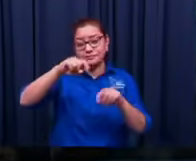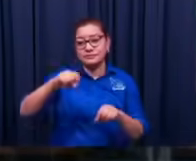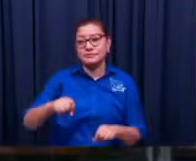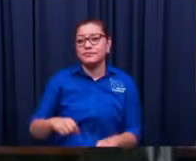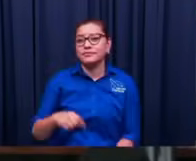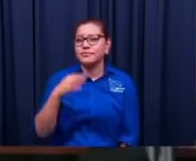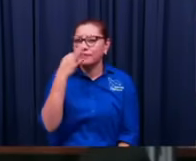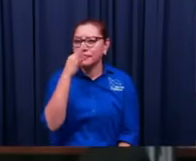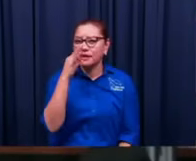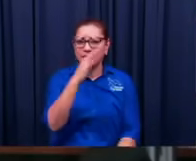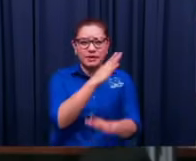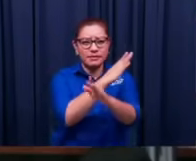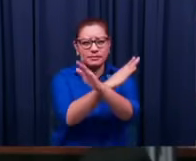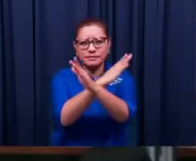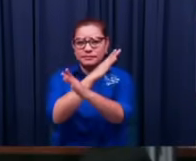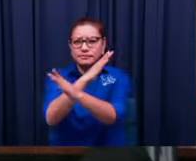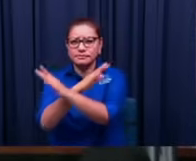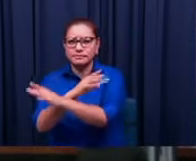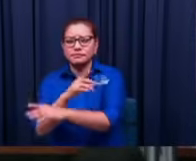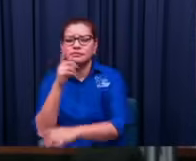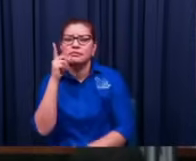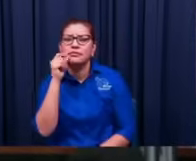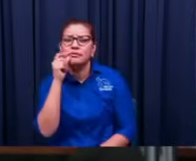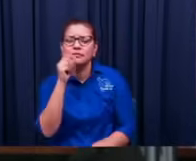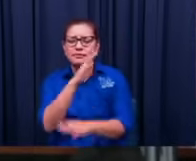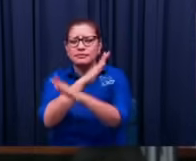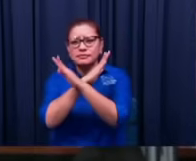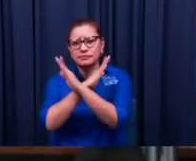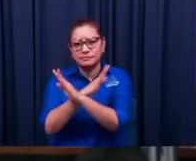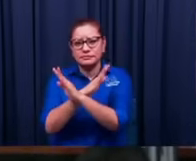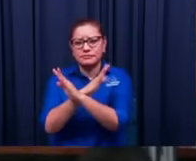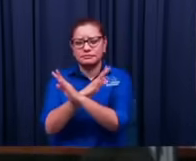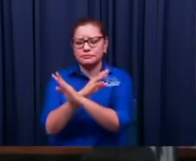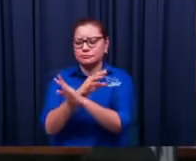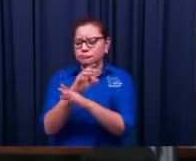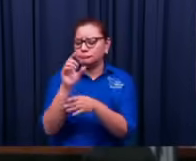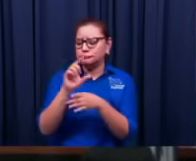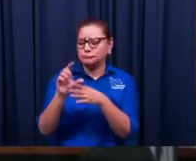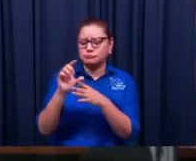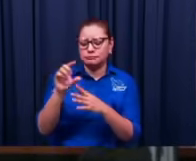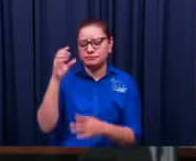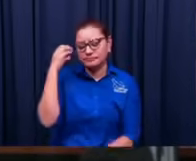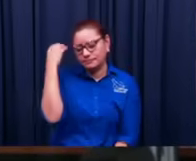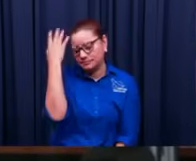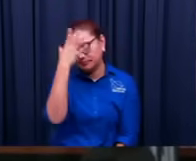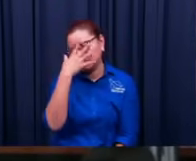Una mujer protegiendo, un hombre protegiendo. Qué cosa más linda.